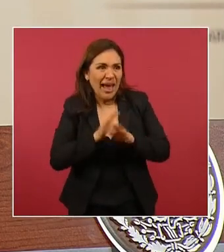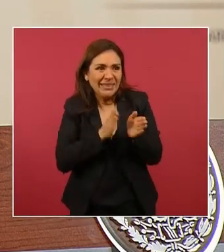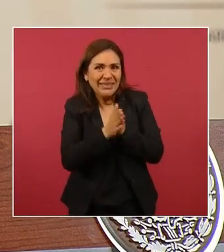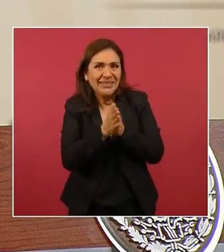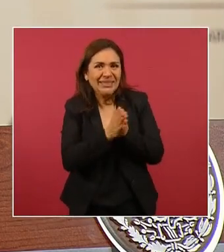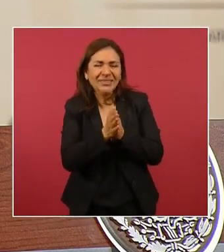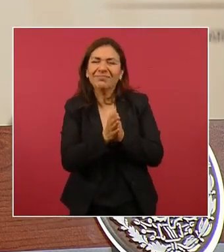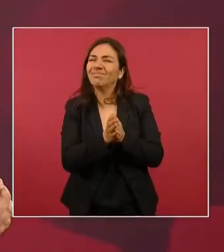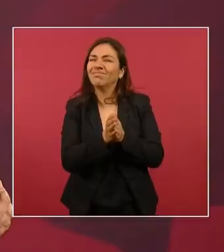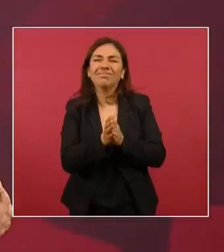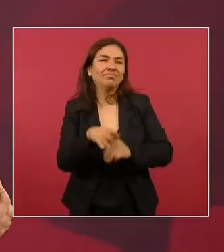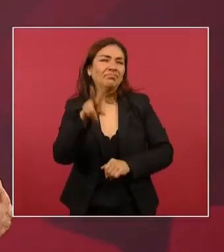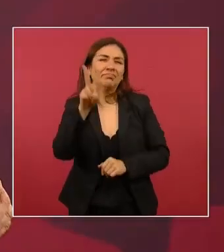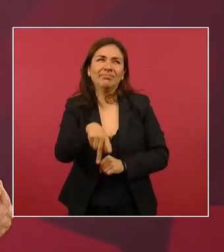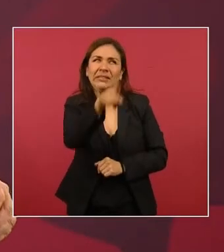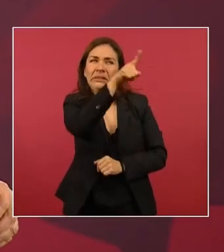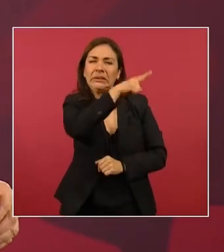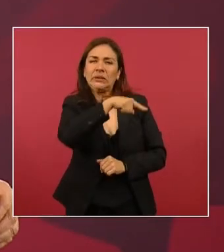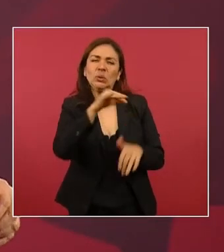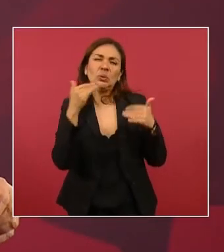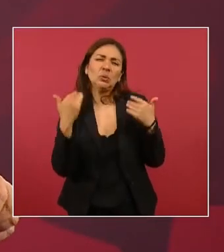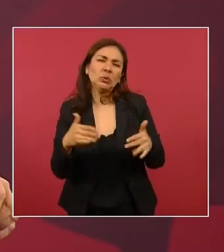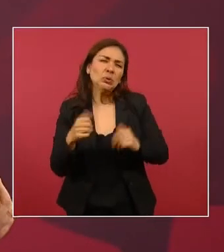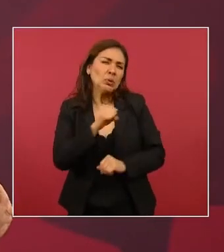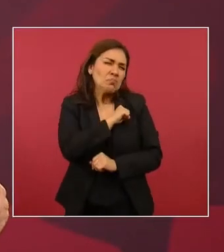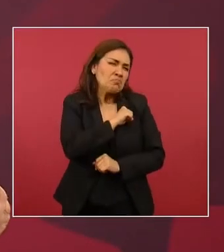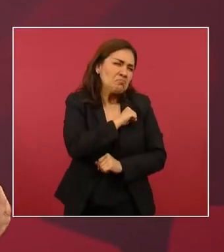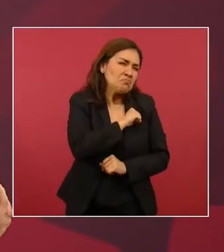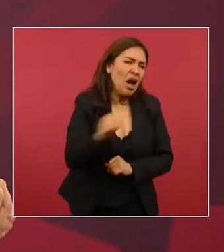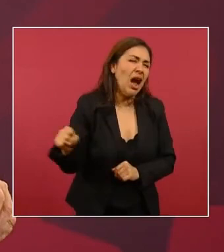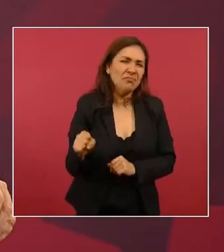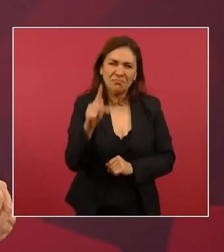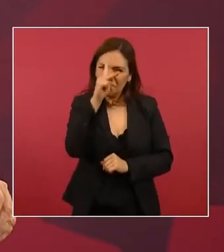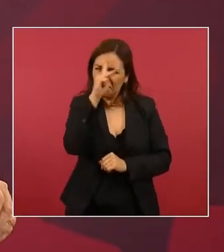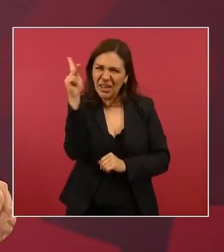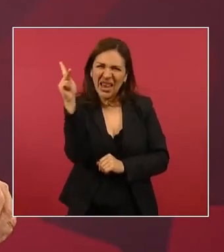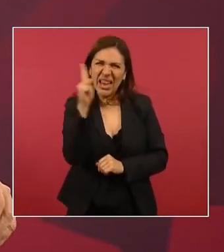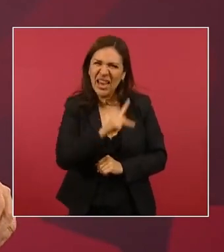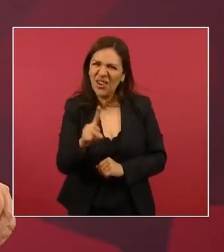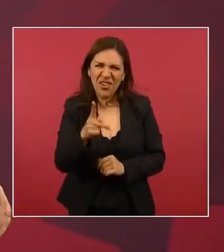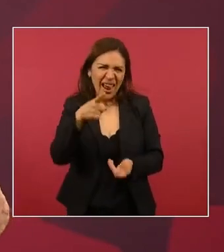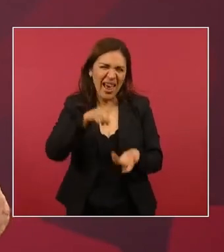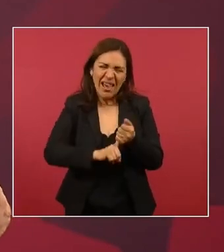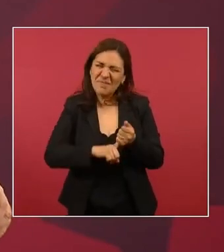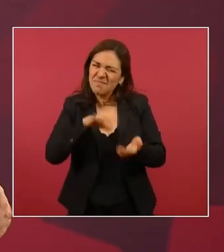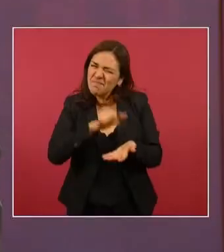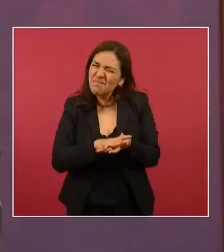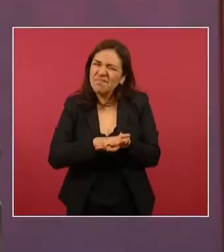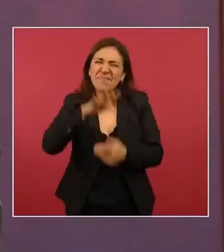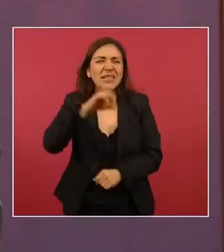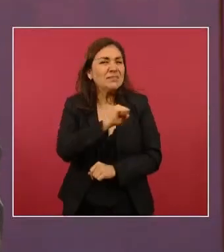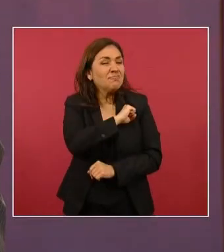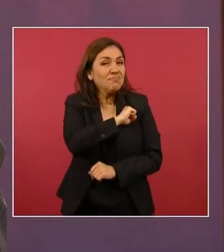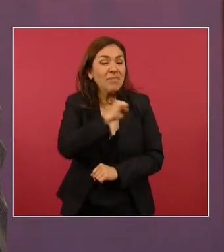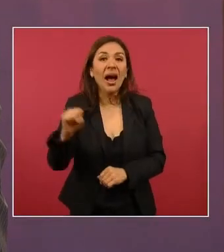Son muy, muy, muy perversos, de malas entrañas, malos de Malolandia.